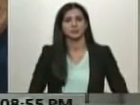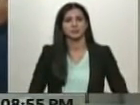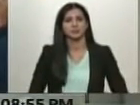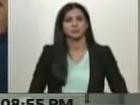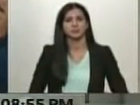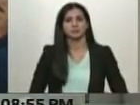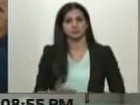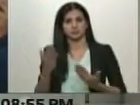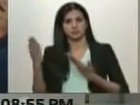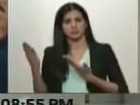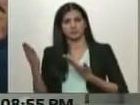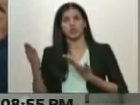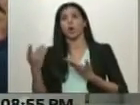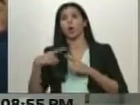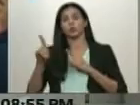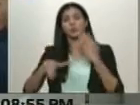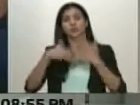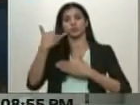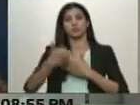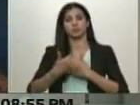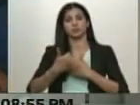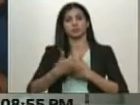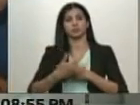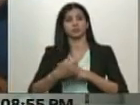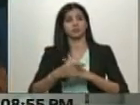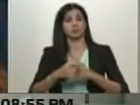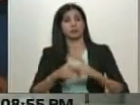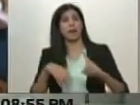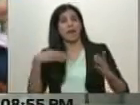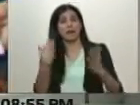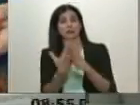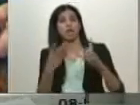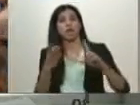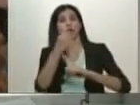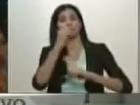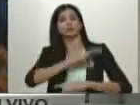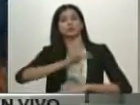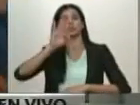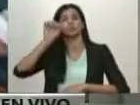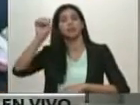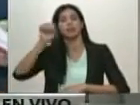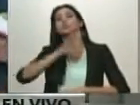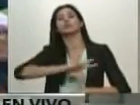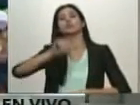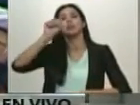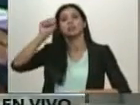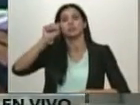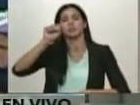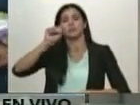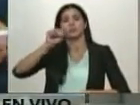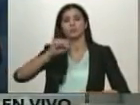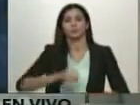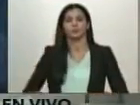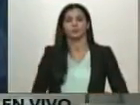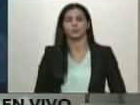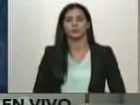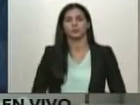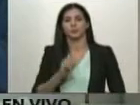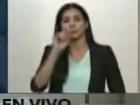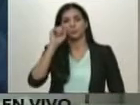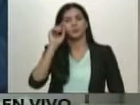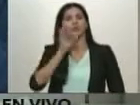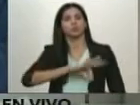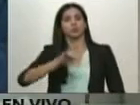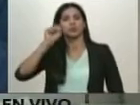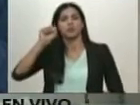Y aquí está nuestro proyecto rumbo al socialismo de esa economía y de nuestra sociedad. Un socialismo